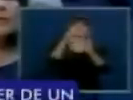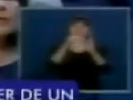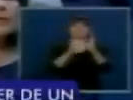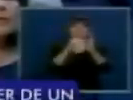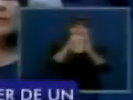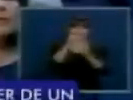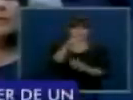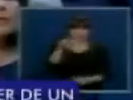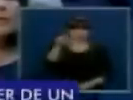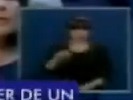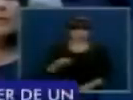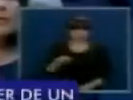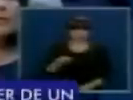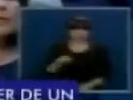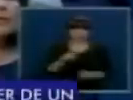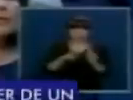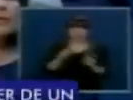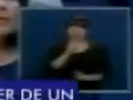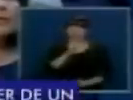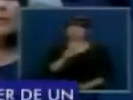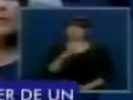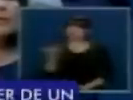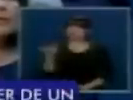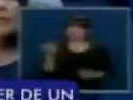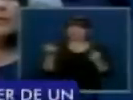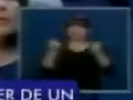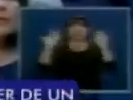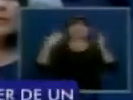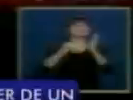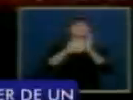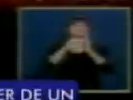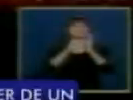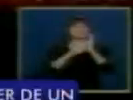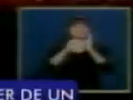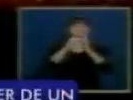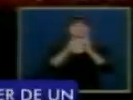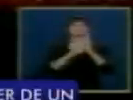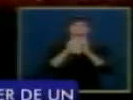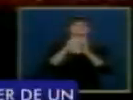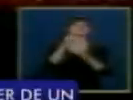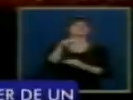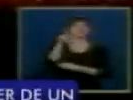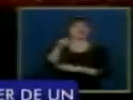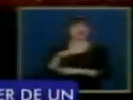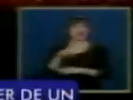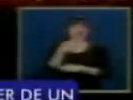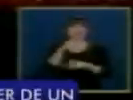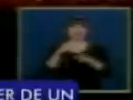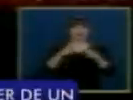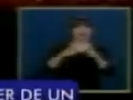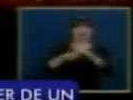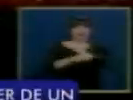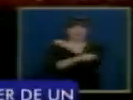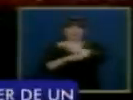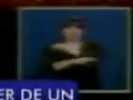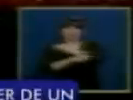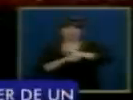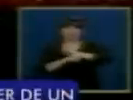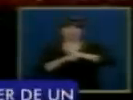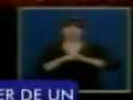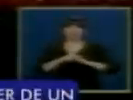colones. Pero lo cierto es que tantos miles y miles de millones de colones malversados o robados que por